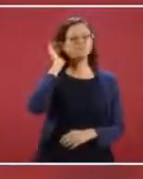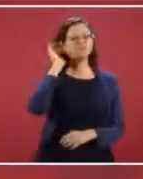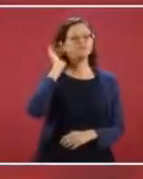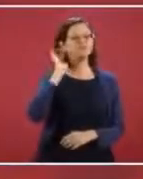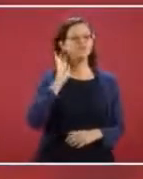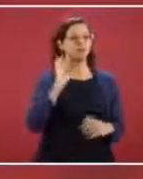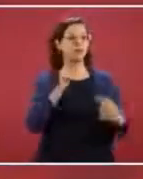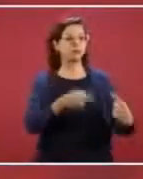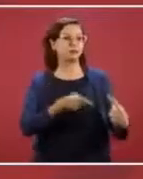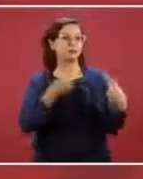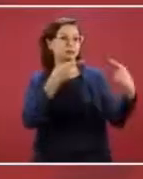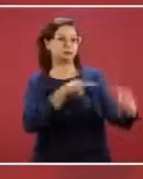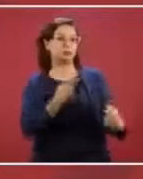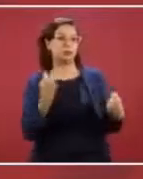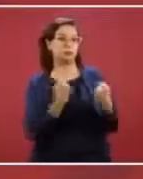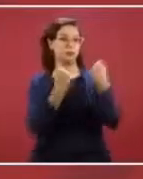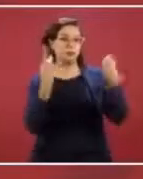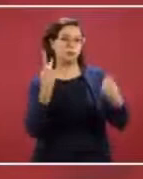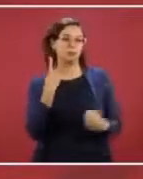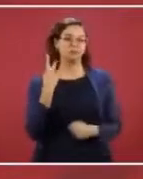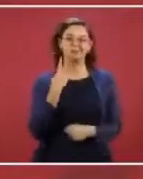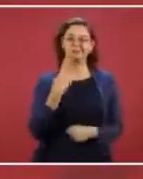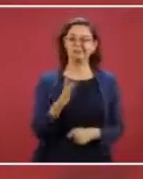la confrontación política.